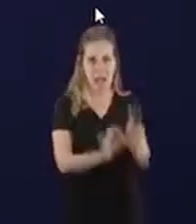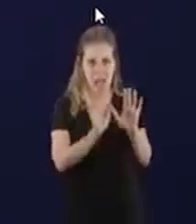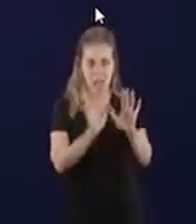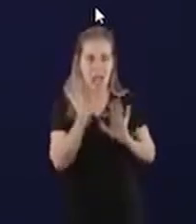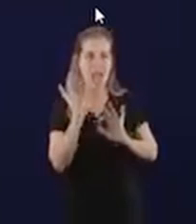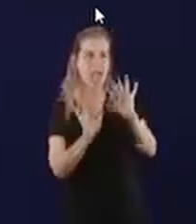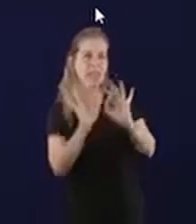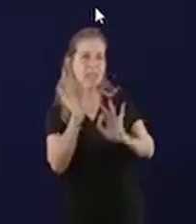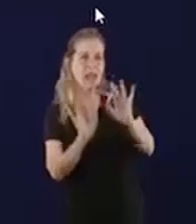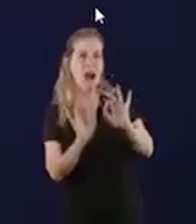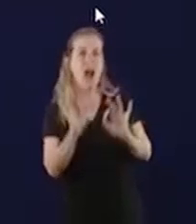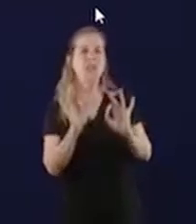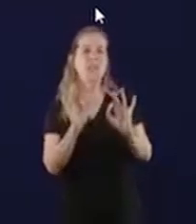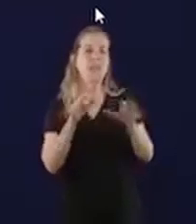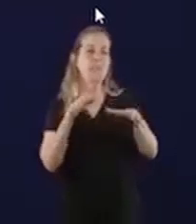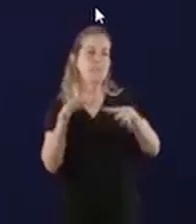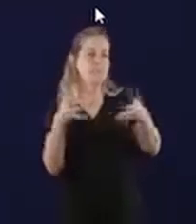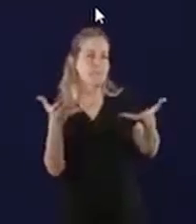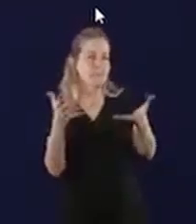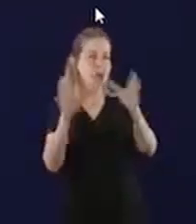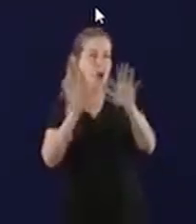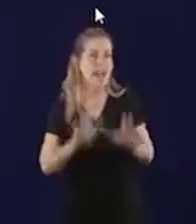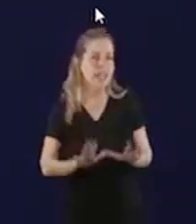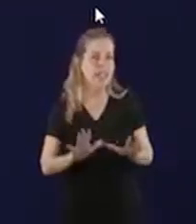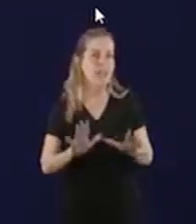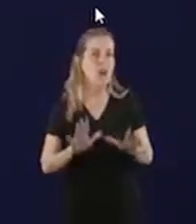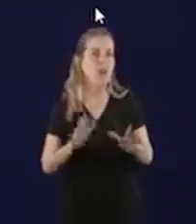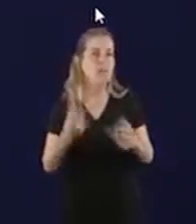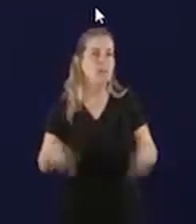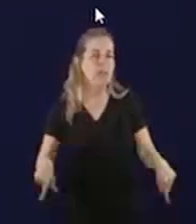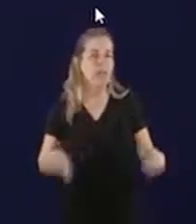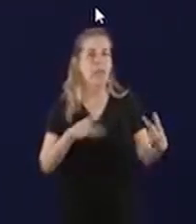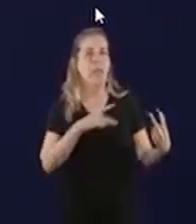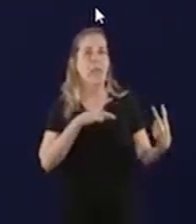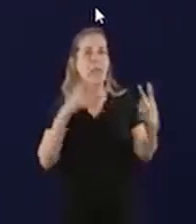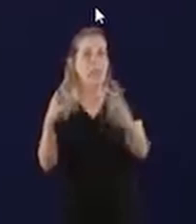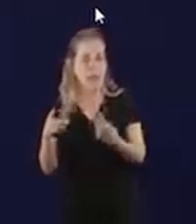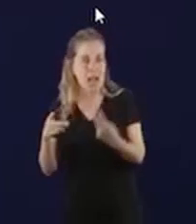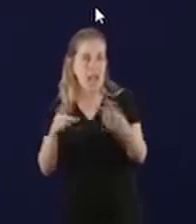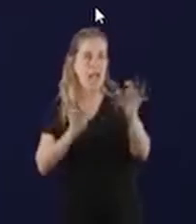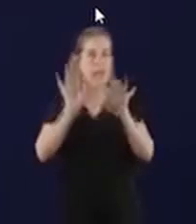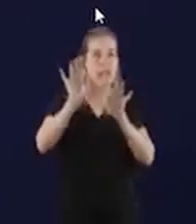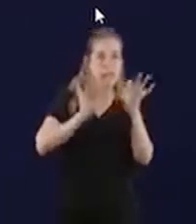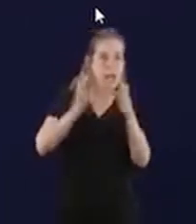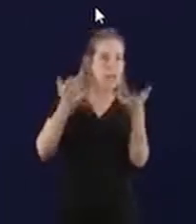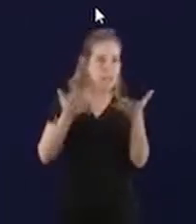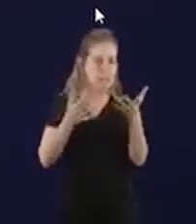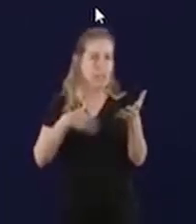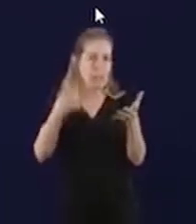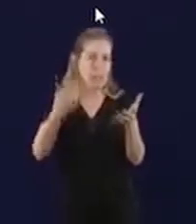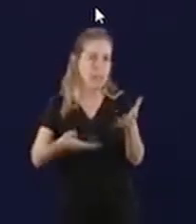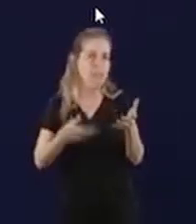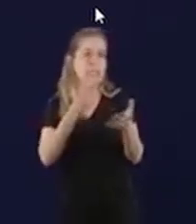toda la de toda la de todo el el viaje eh lo lo se lo daremos lo